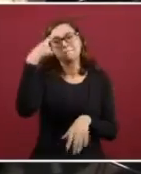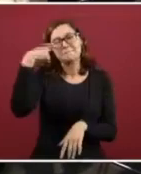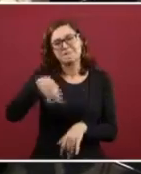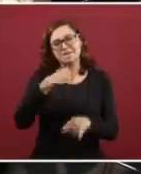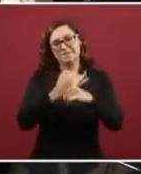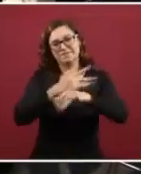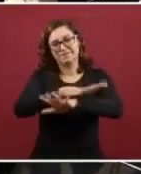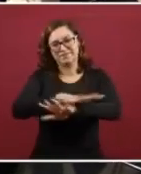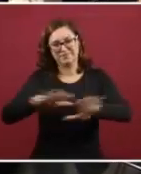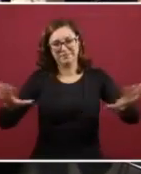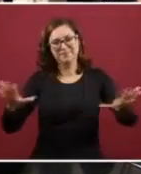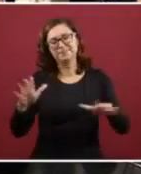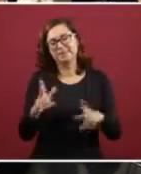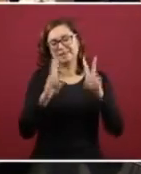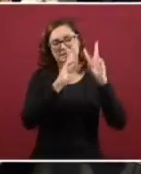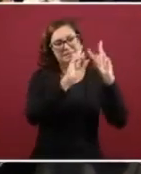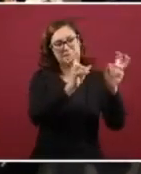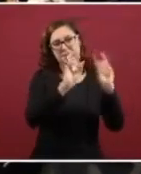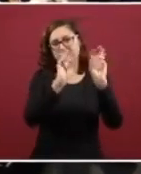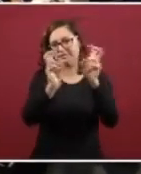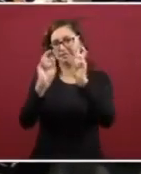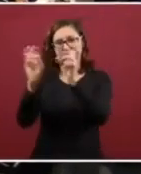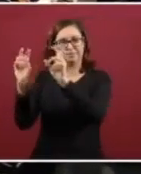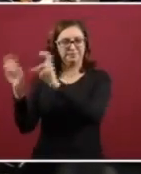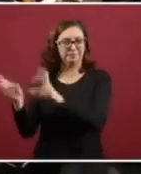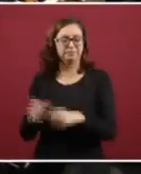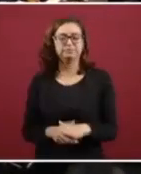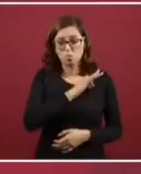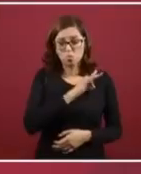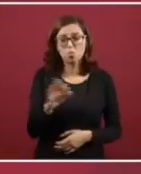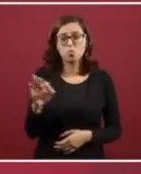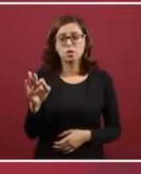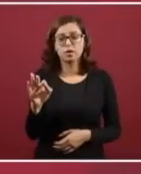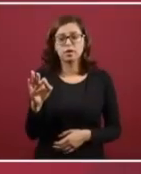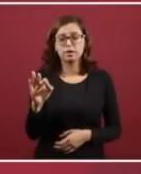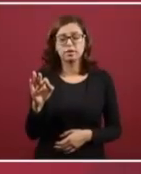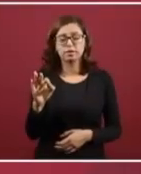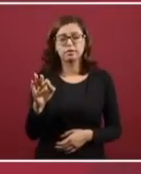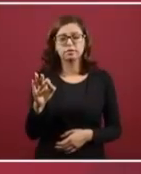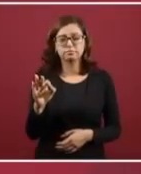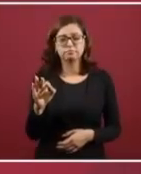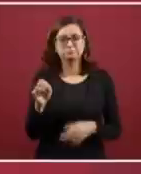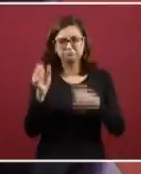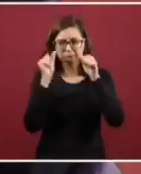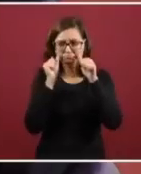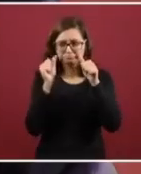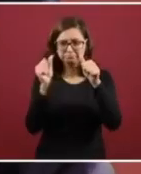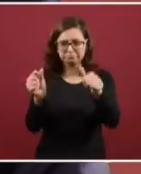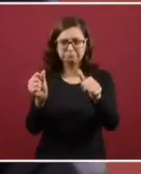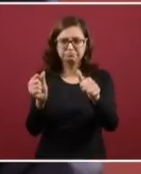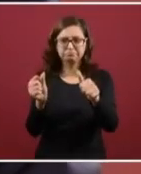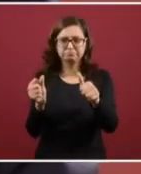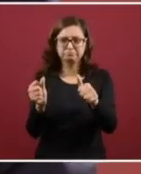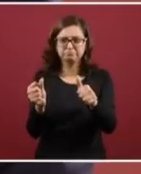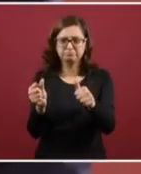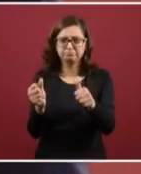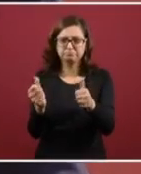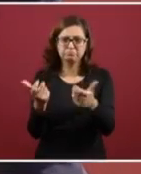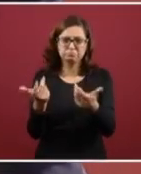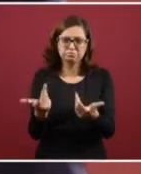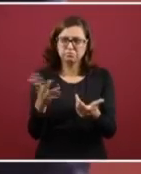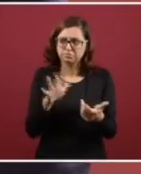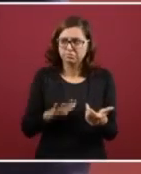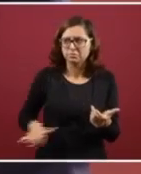informar sobre estos temas. En otros asuntos, el mandatario se refirió a la reforma del Poder Judicial a fin